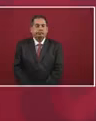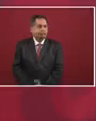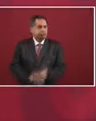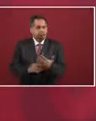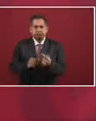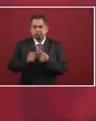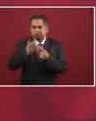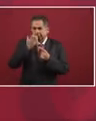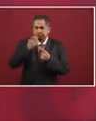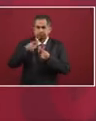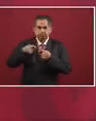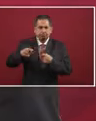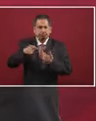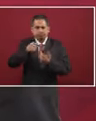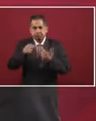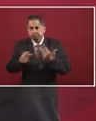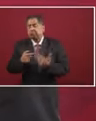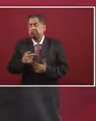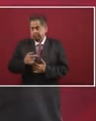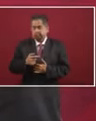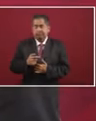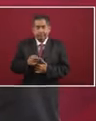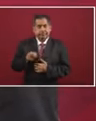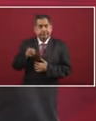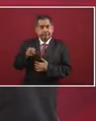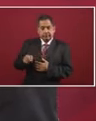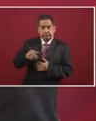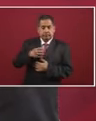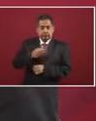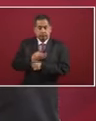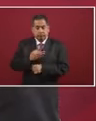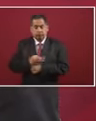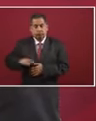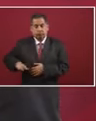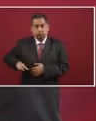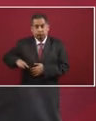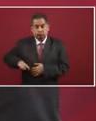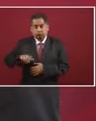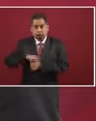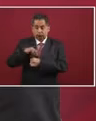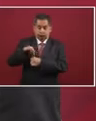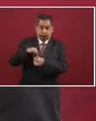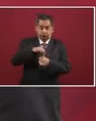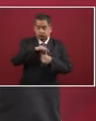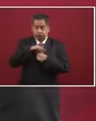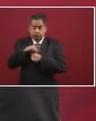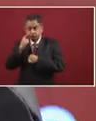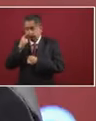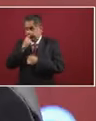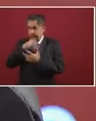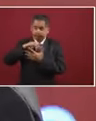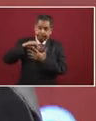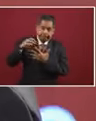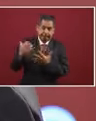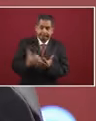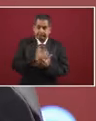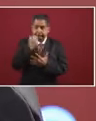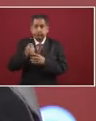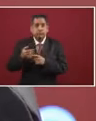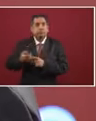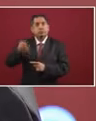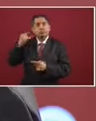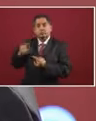su tradición, sino porque hay en este momento un gobierno emanado de un proceso democrático sin precedentes